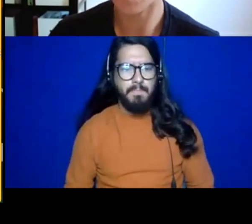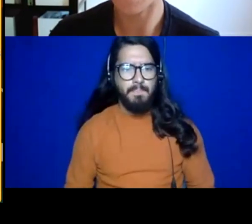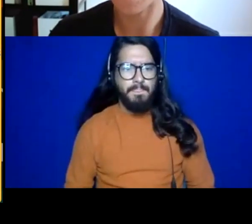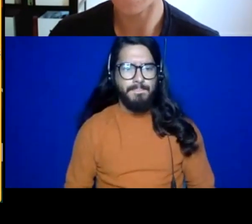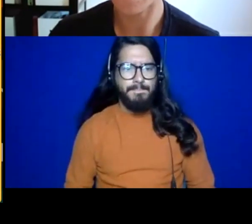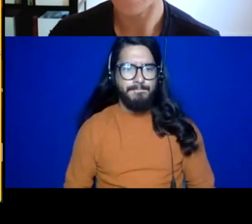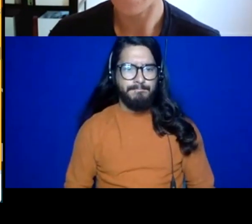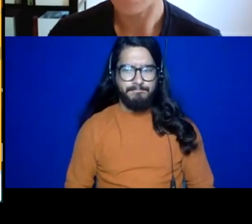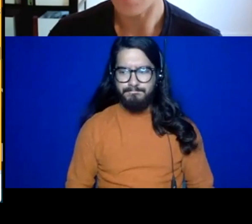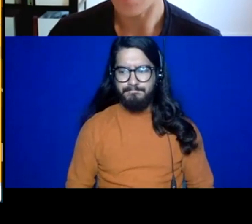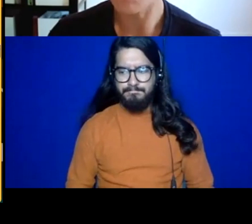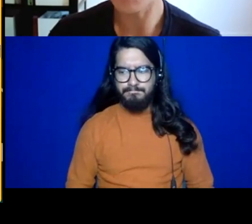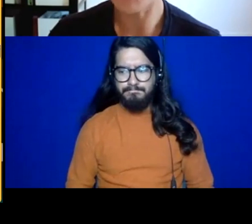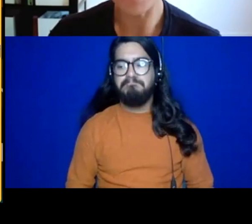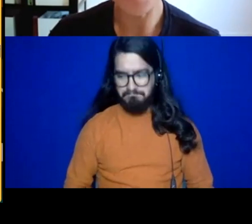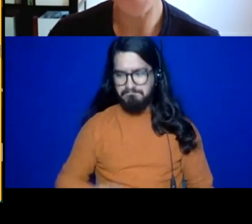Ok.